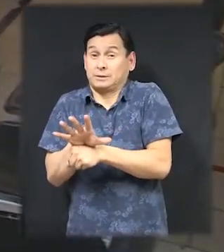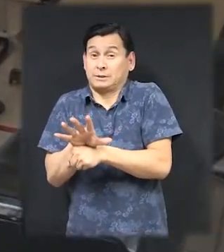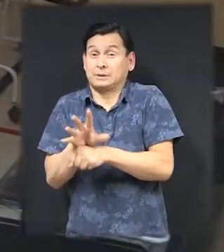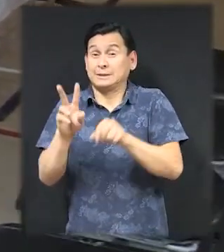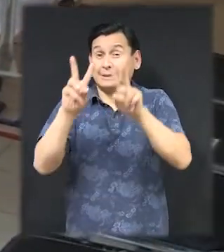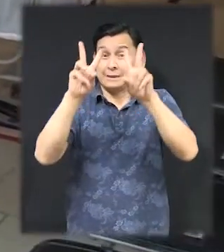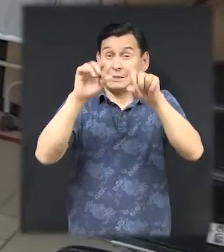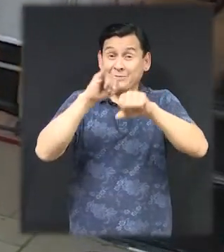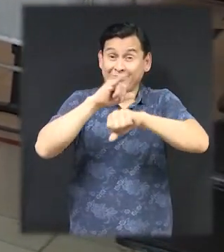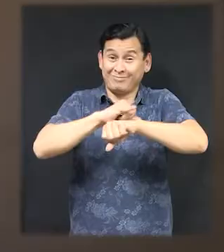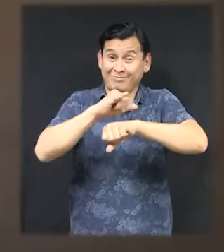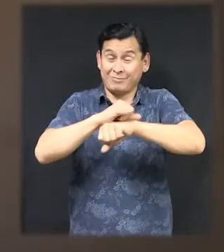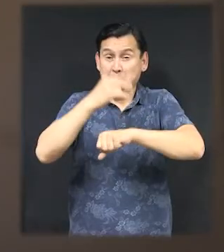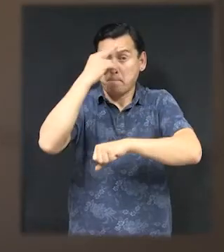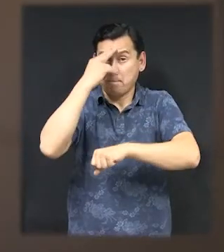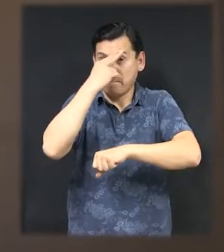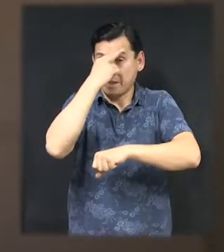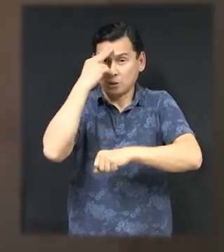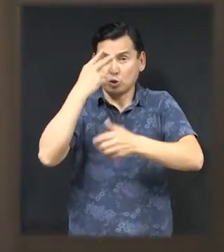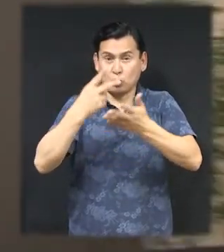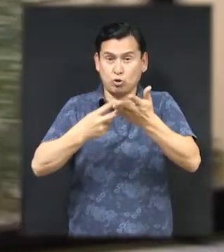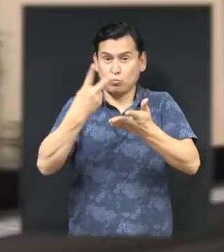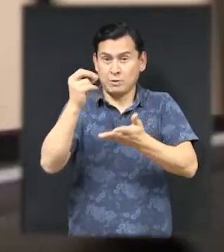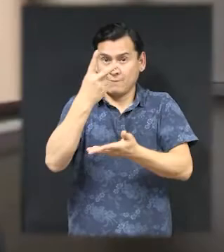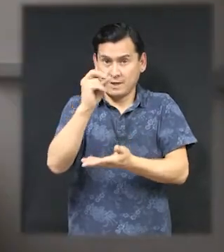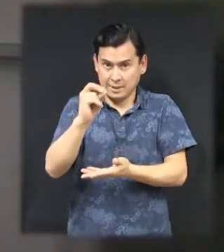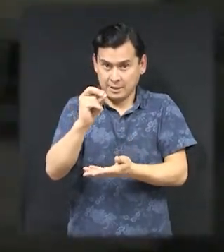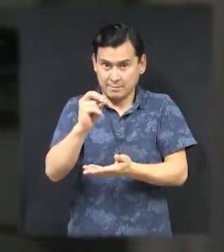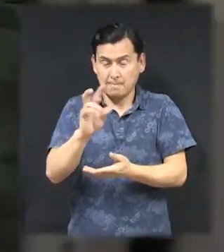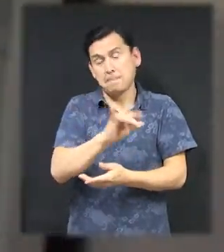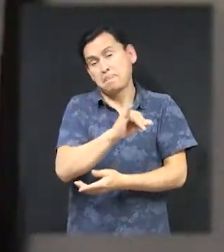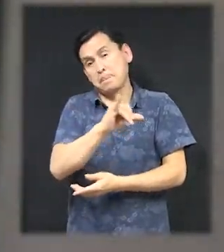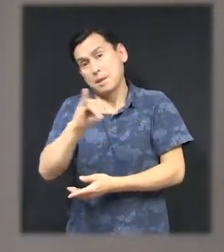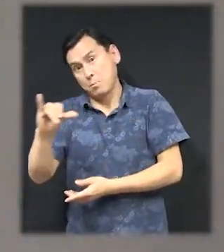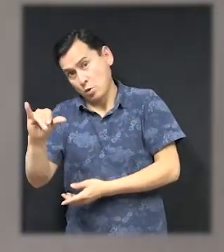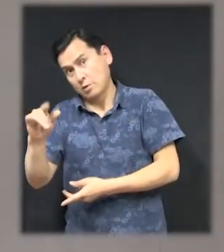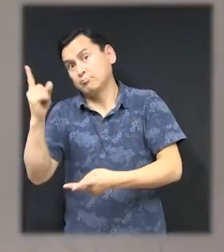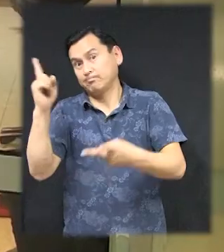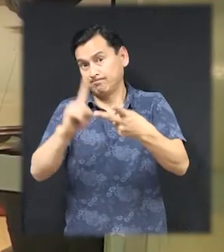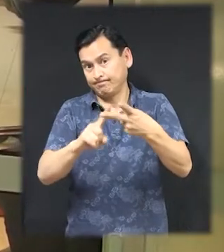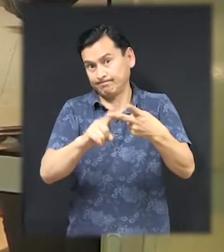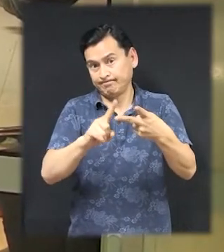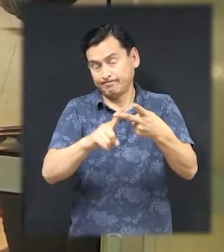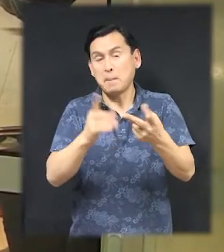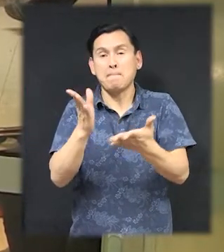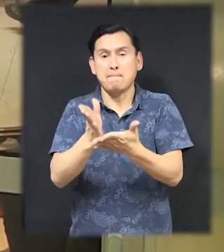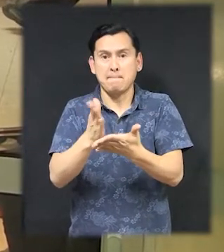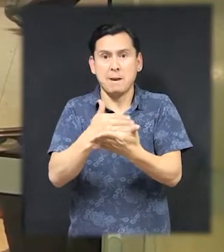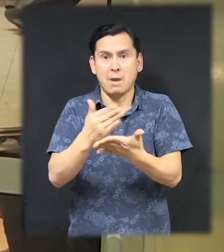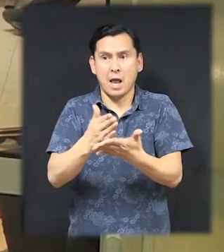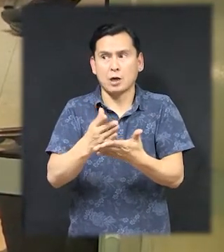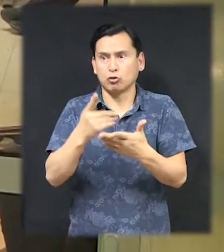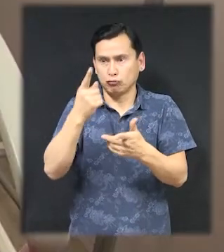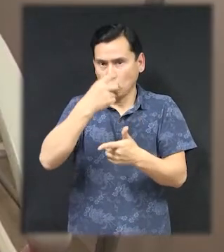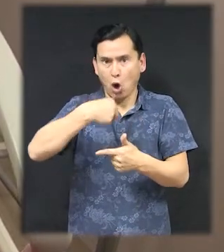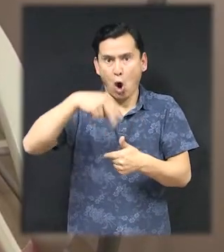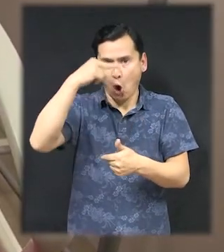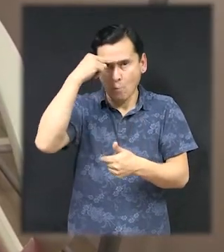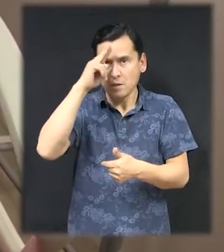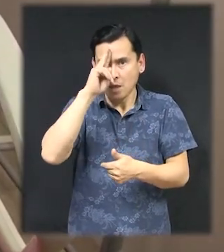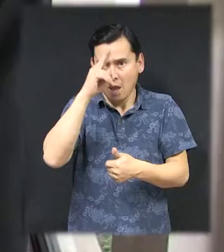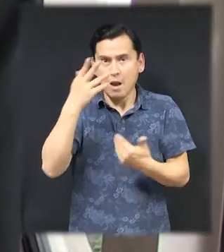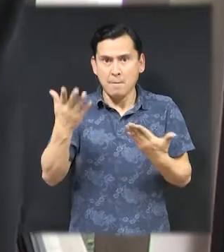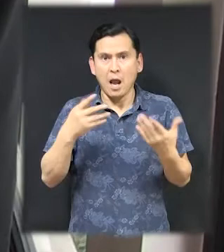en el equipamiento. También el haber logrado el apoyo del gobierno regional con más